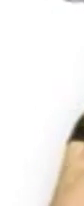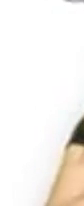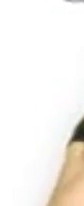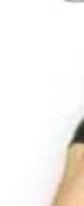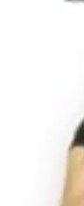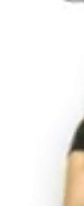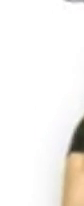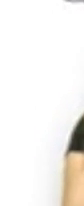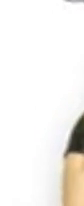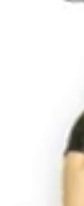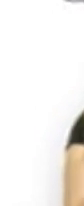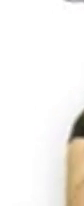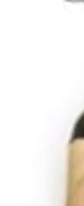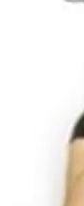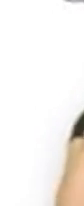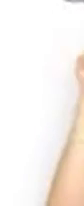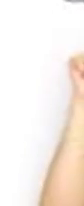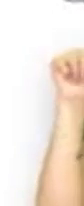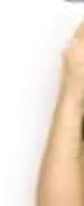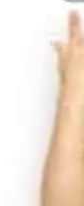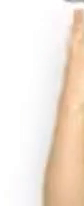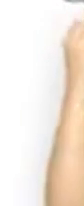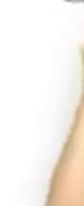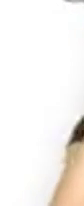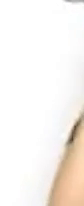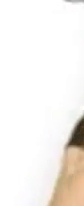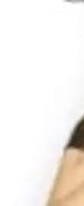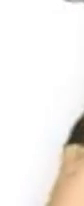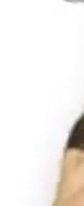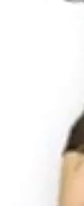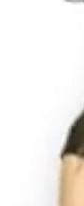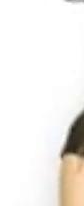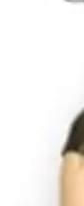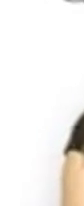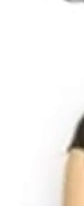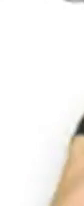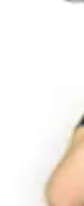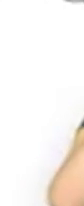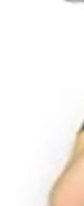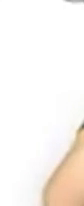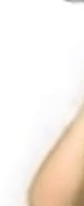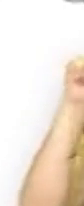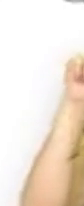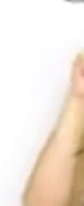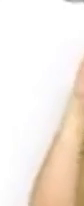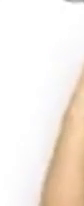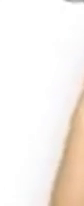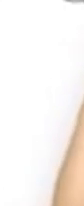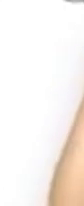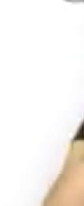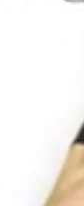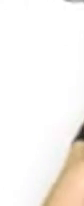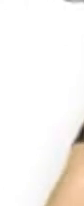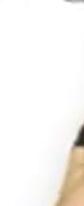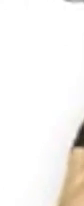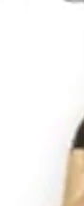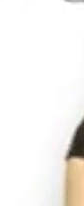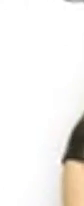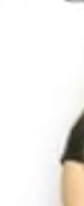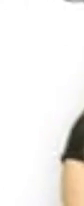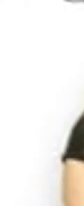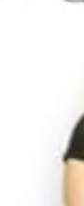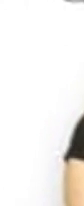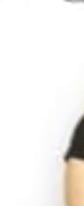64 y 12 personas de más de 65 años 12 eran de san luís potosí una persona de